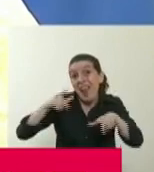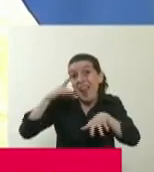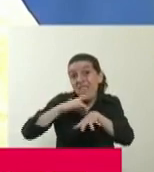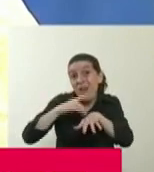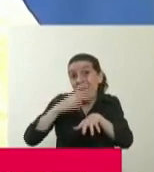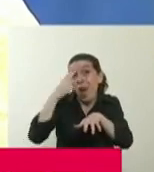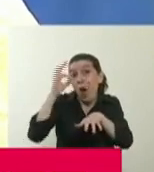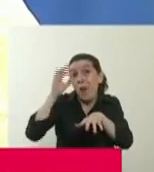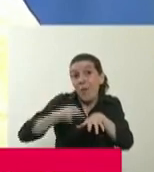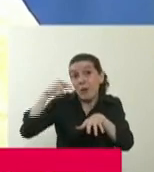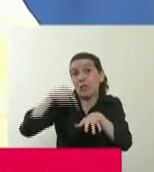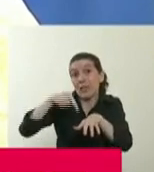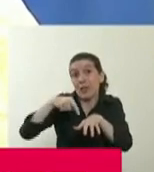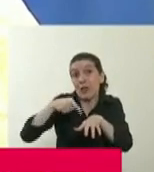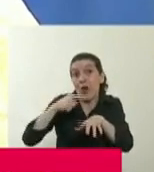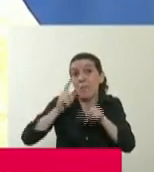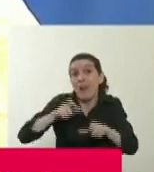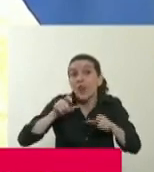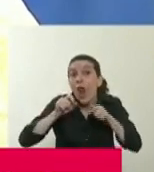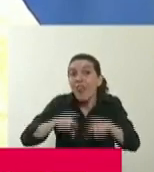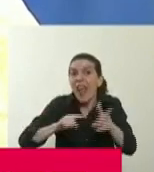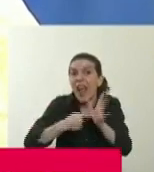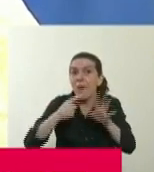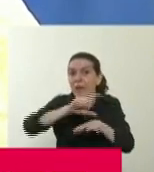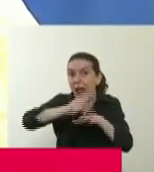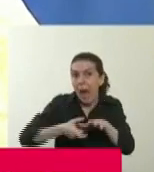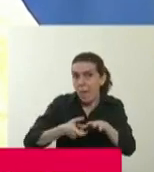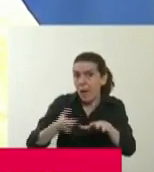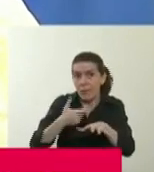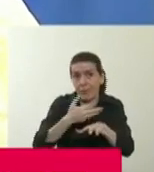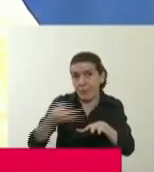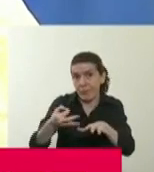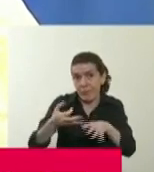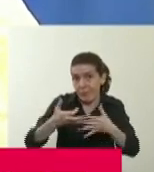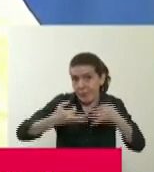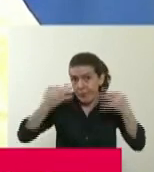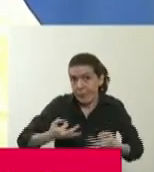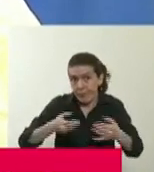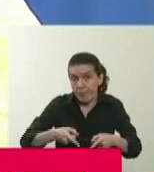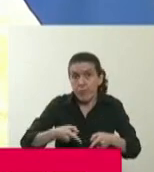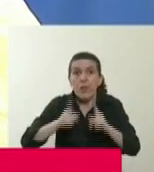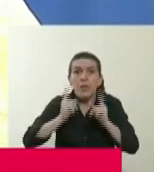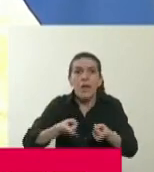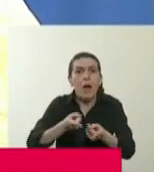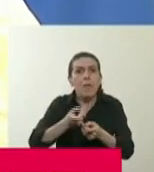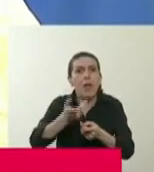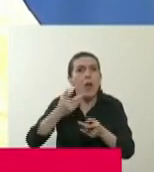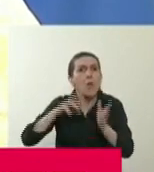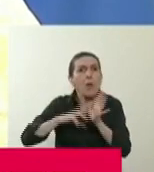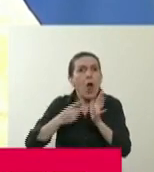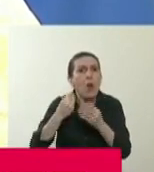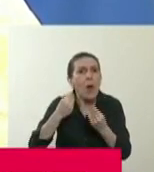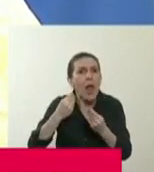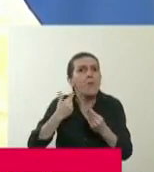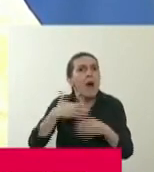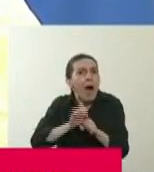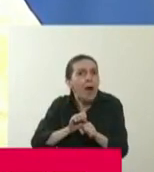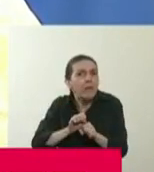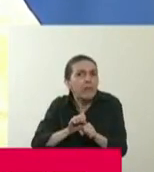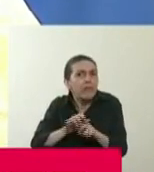ocurriendo. Pero eso es tan cierto como que el problema ha empezado a irradiar a otros